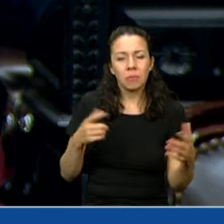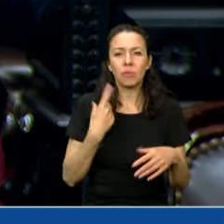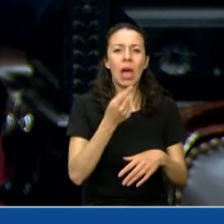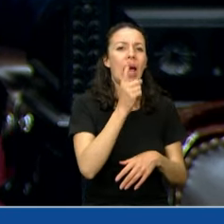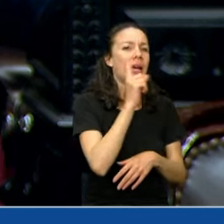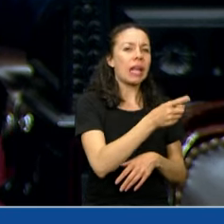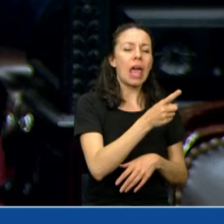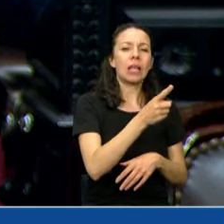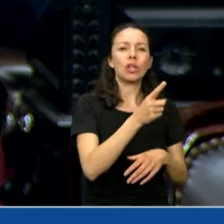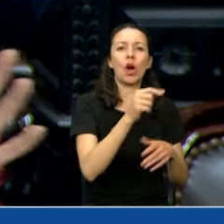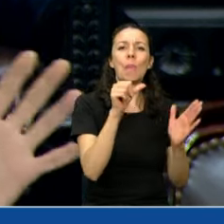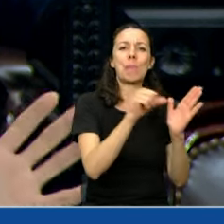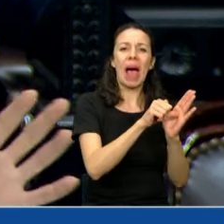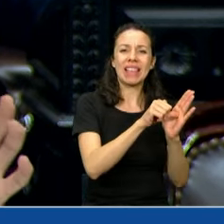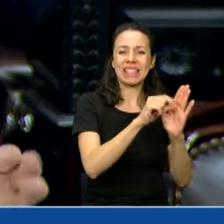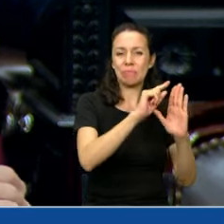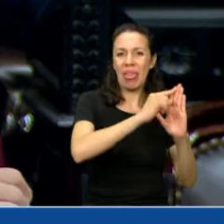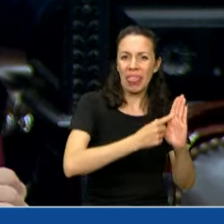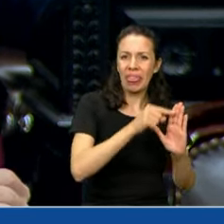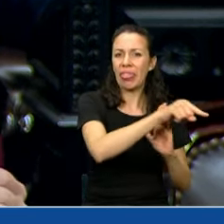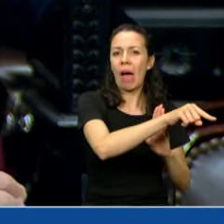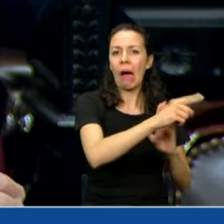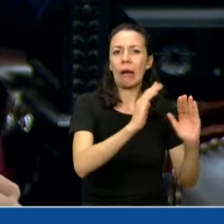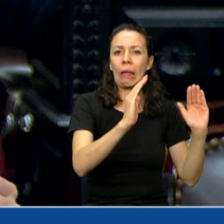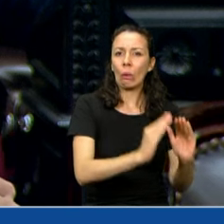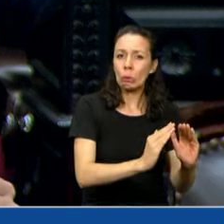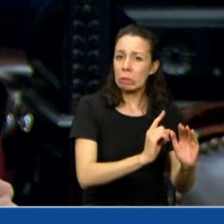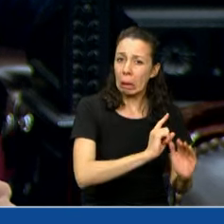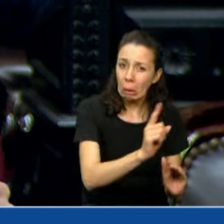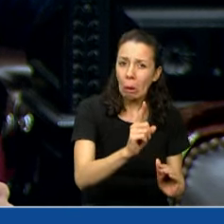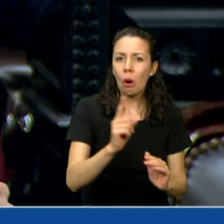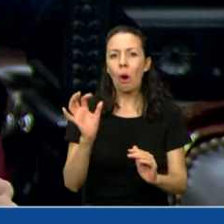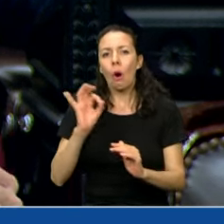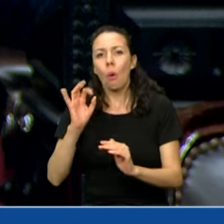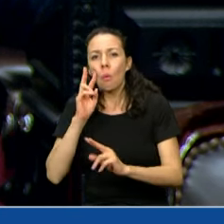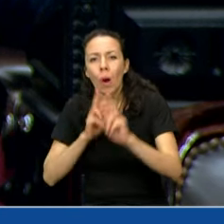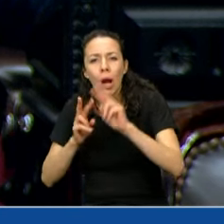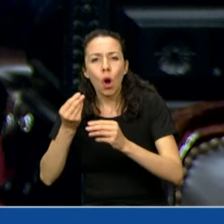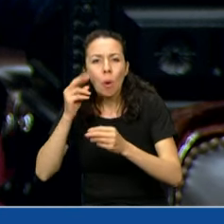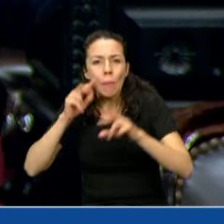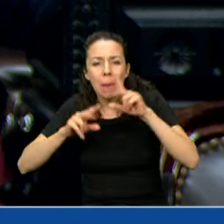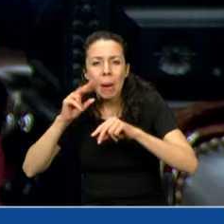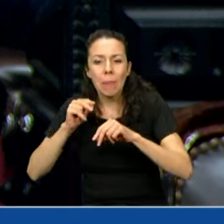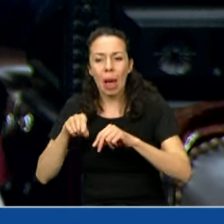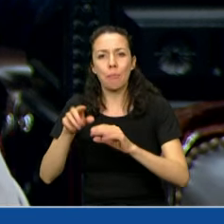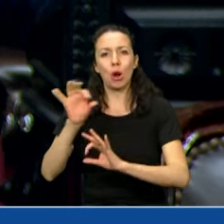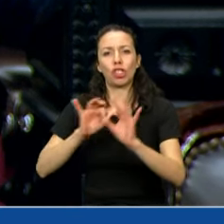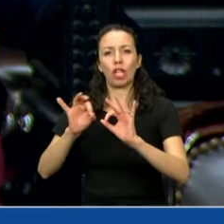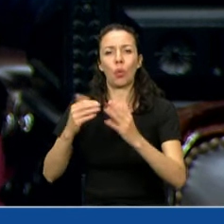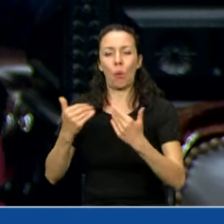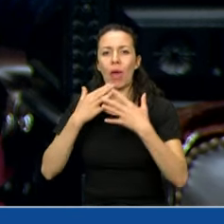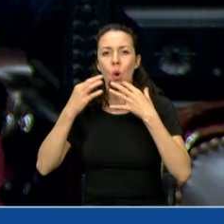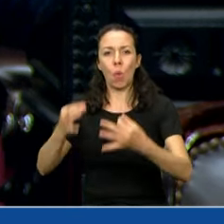mejorar el costo de financiamiento que necesitan este tipo de proyectos lo profundizan y la